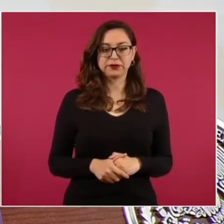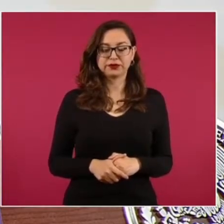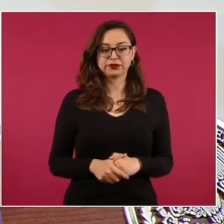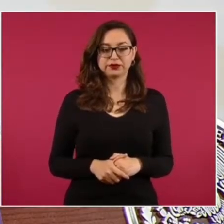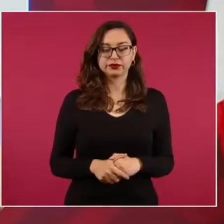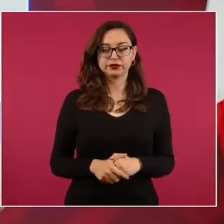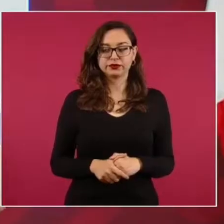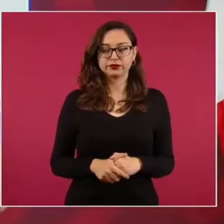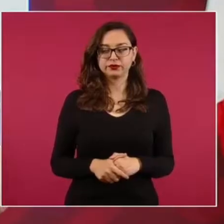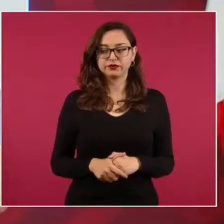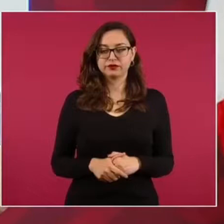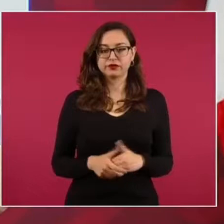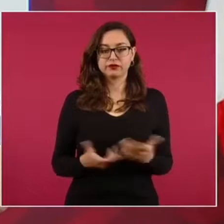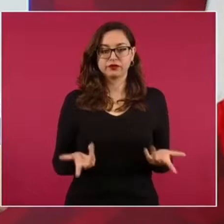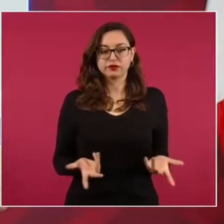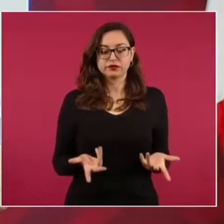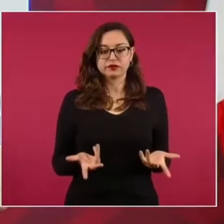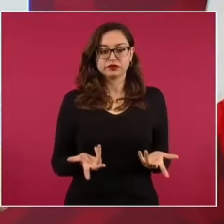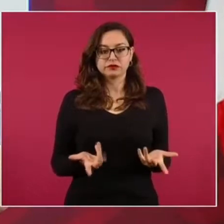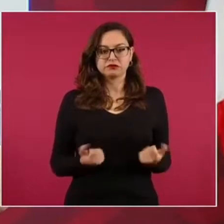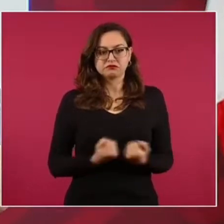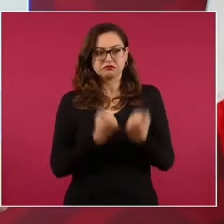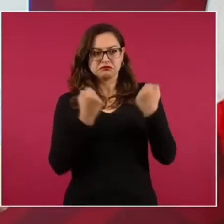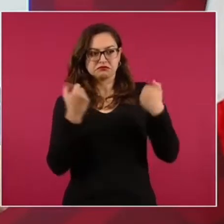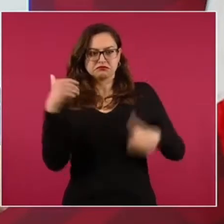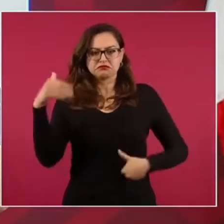No hay inconformidad.